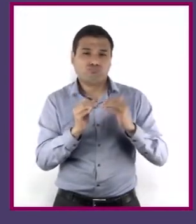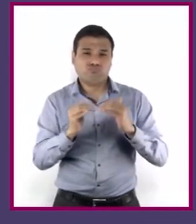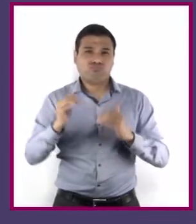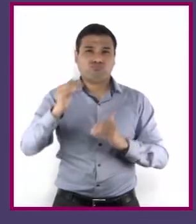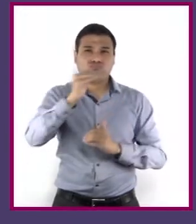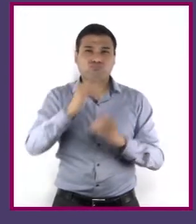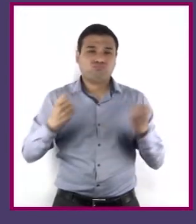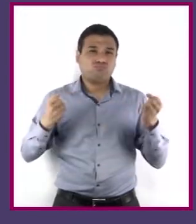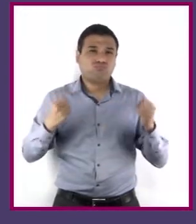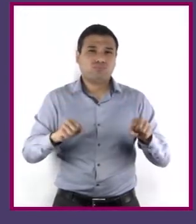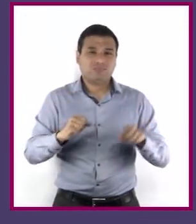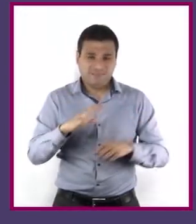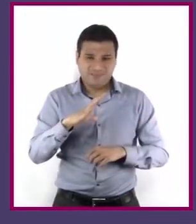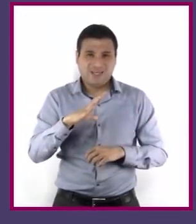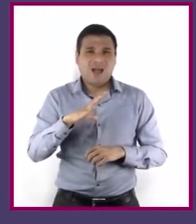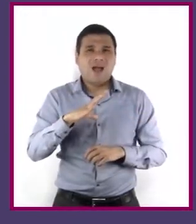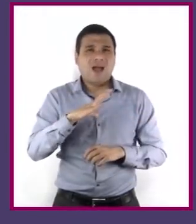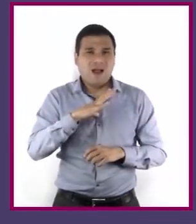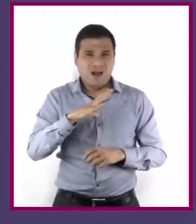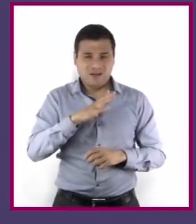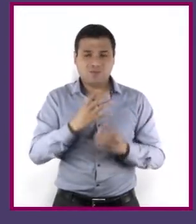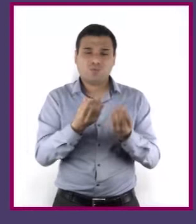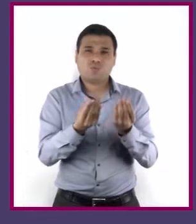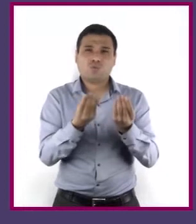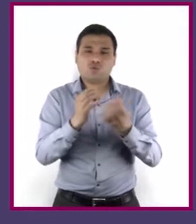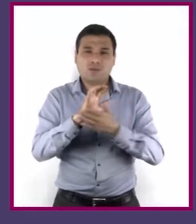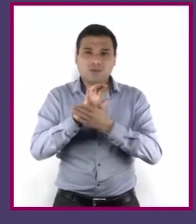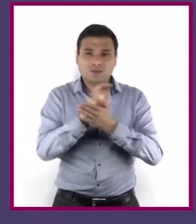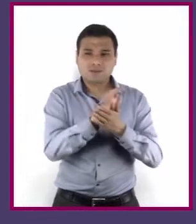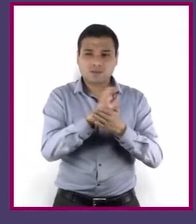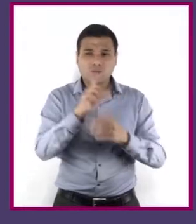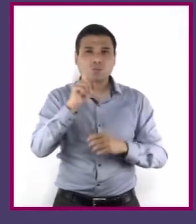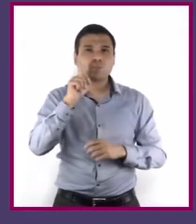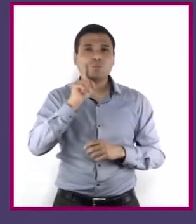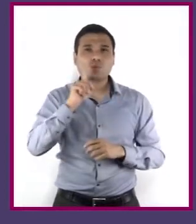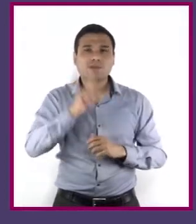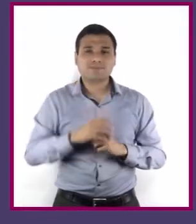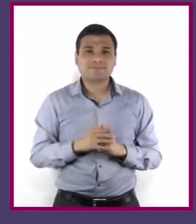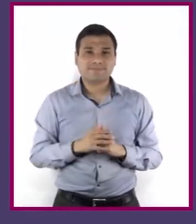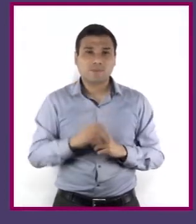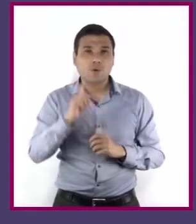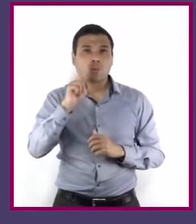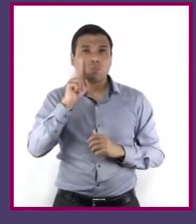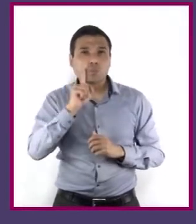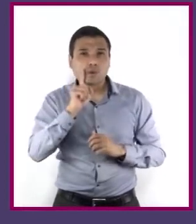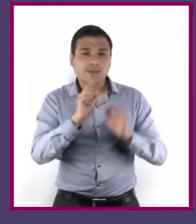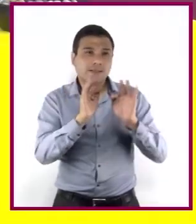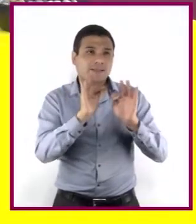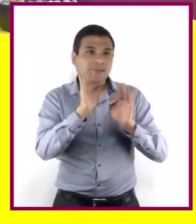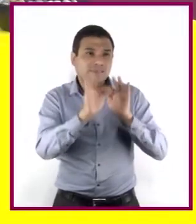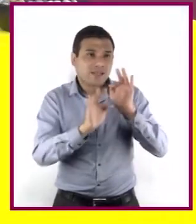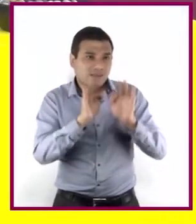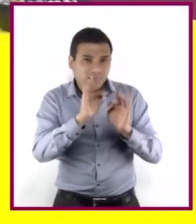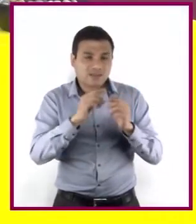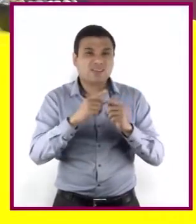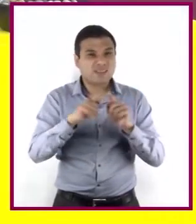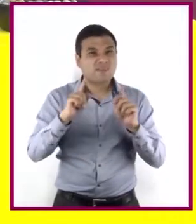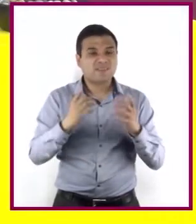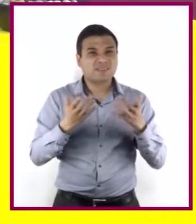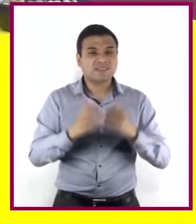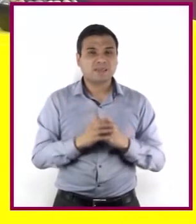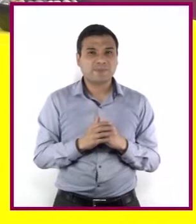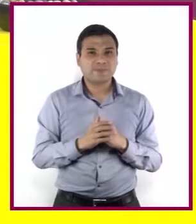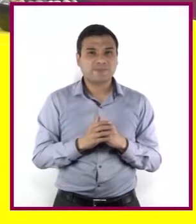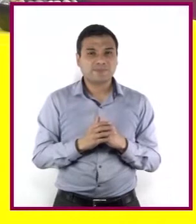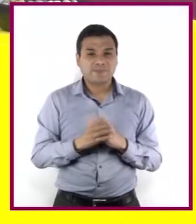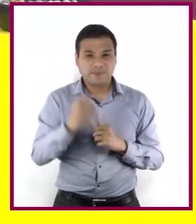abierto en las que explícitamente se adopta un trato diferenciado para mujeres y hombres. En el caso